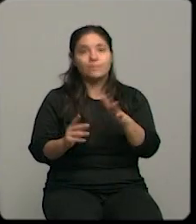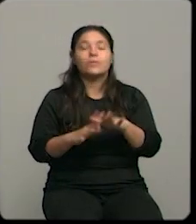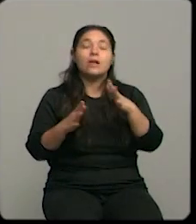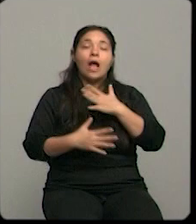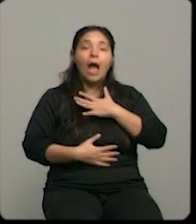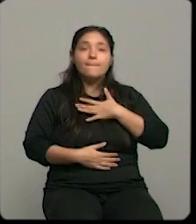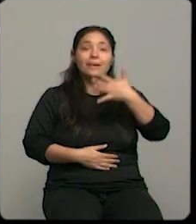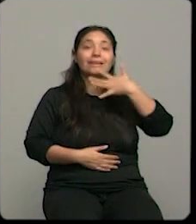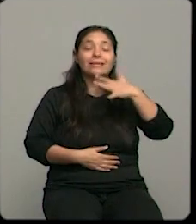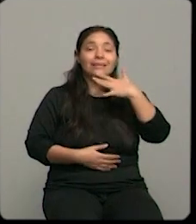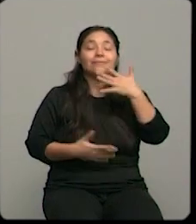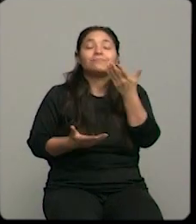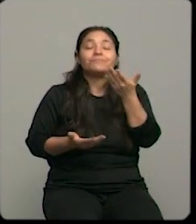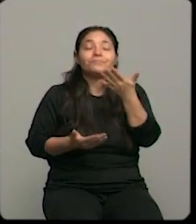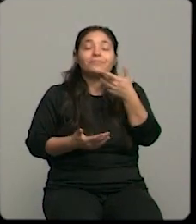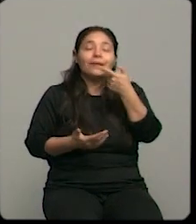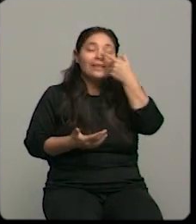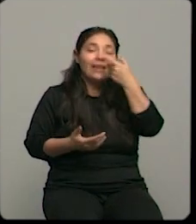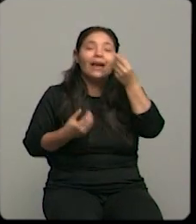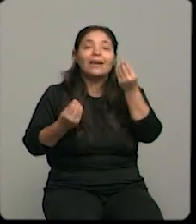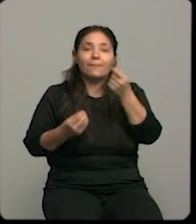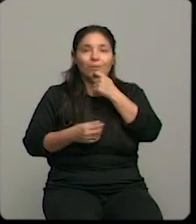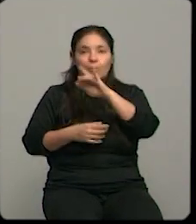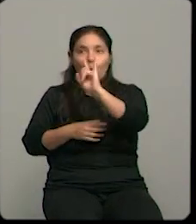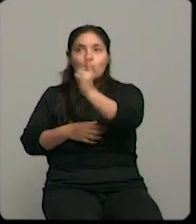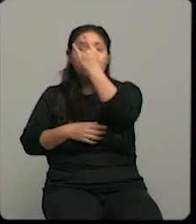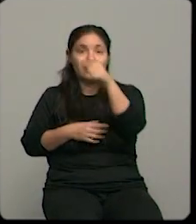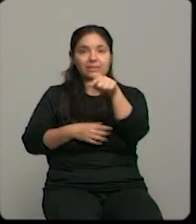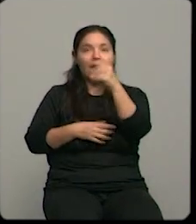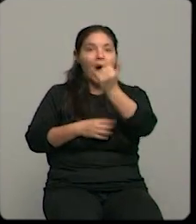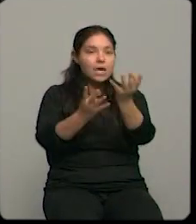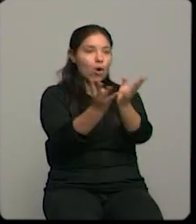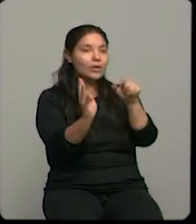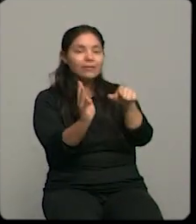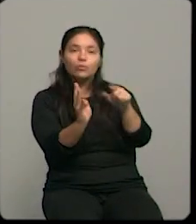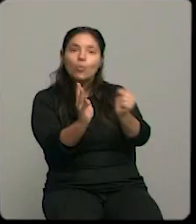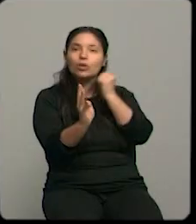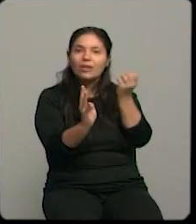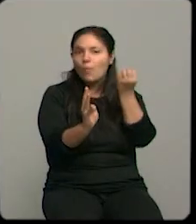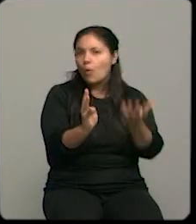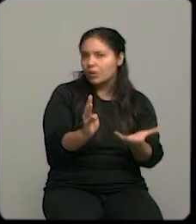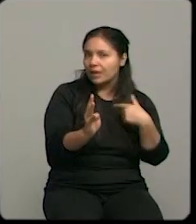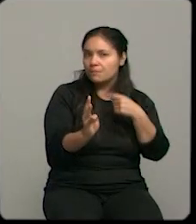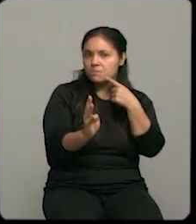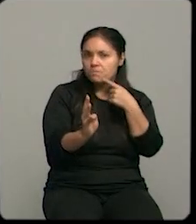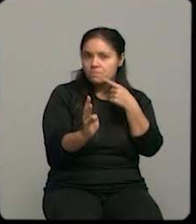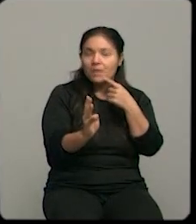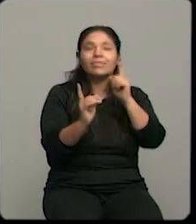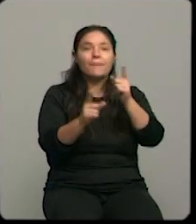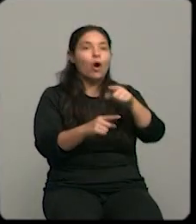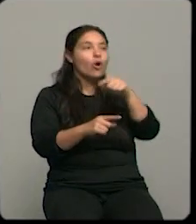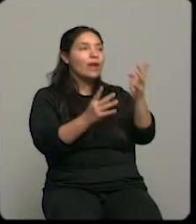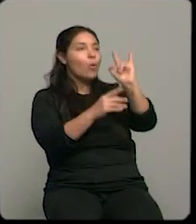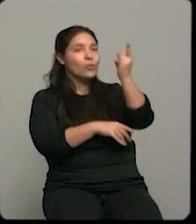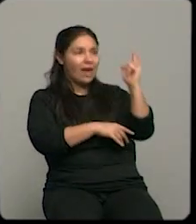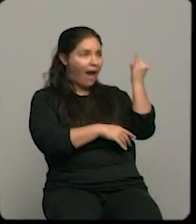saber cuál es la importancia que tiene para una universidad tener una orquesta, pero al mismo tiempo, claro, si en todas las universidades pasa. Pero eso